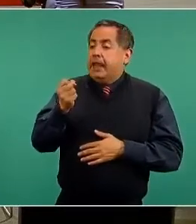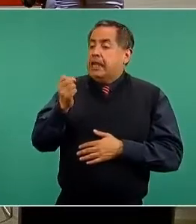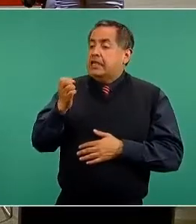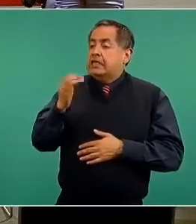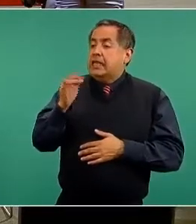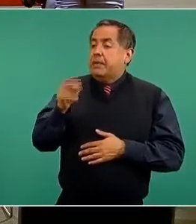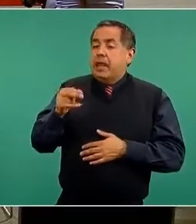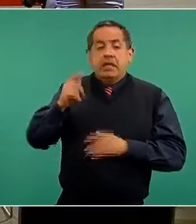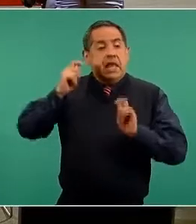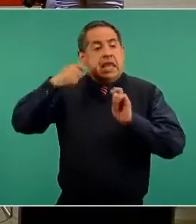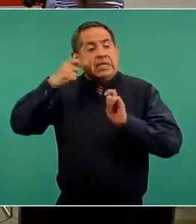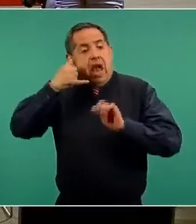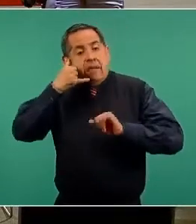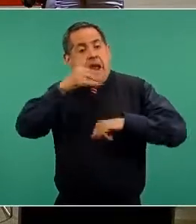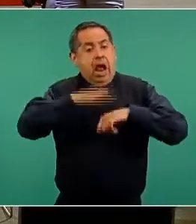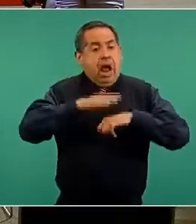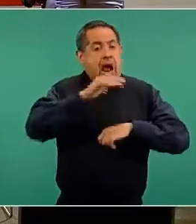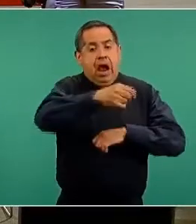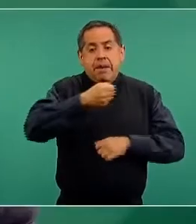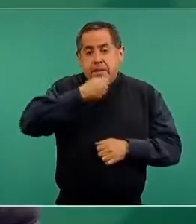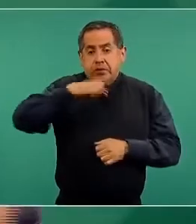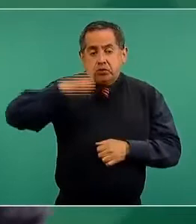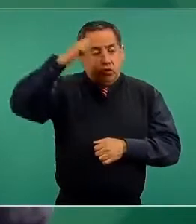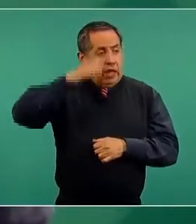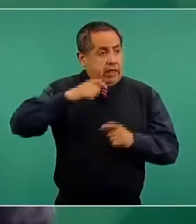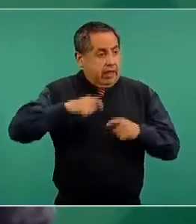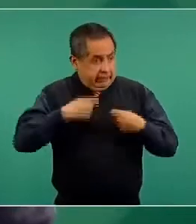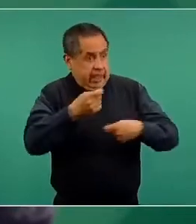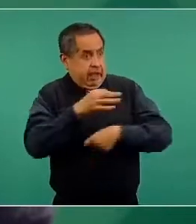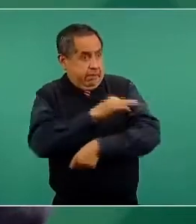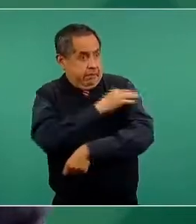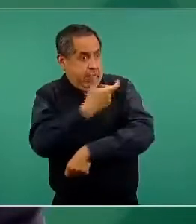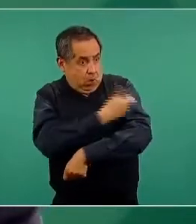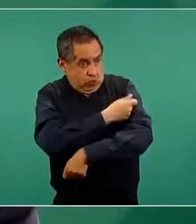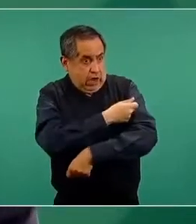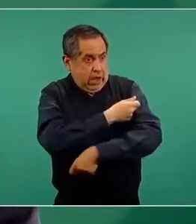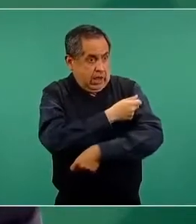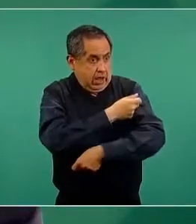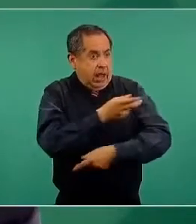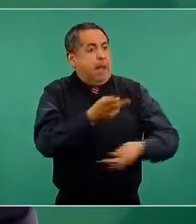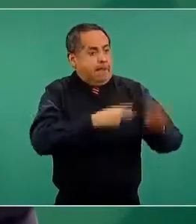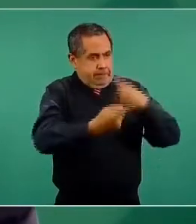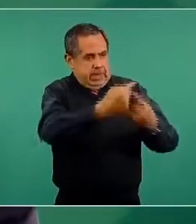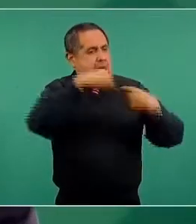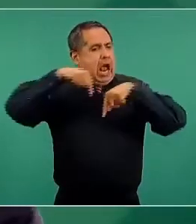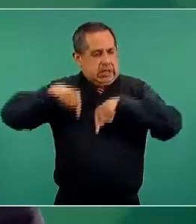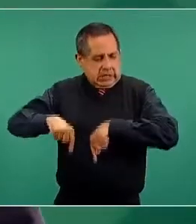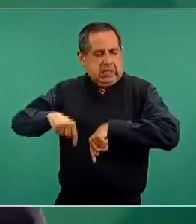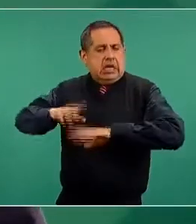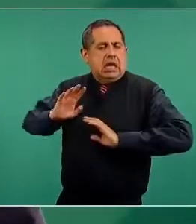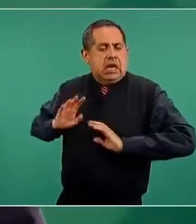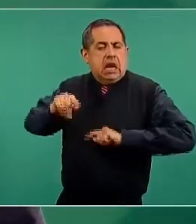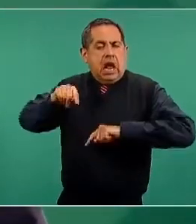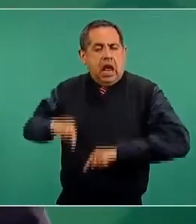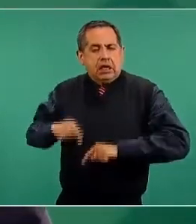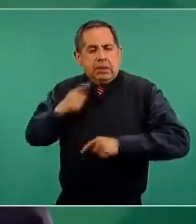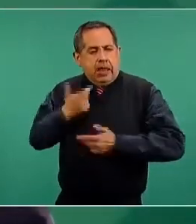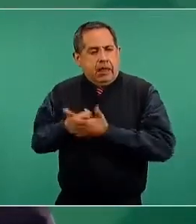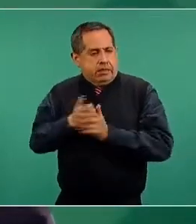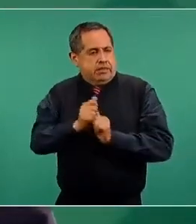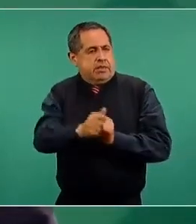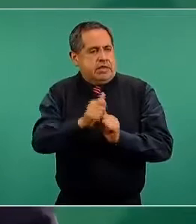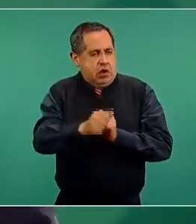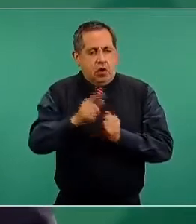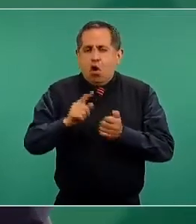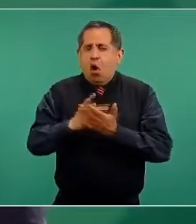Bienestar le está llamando a las personas para ofrecerles vacuna a cambio de ir a los puestos donde se reparte el dinero de